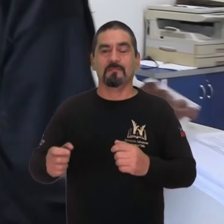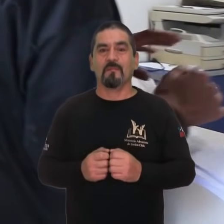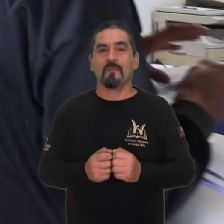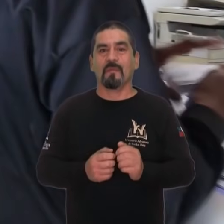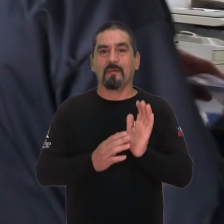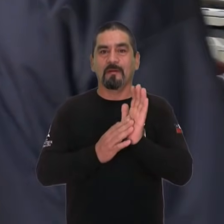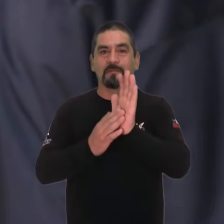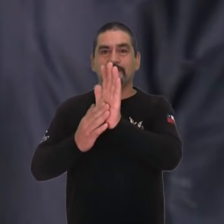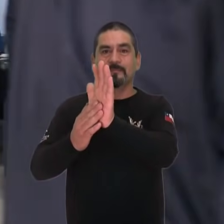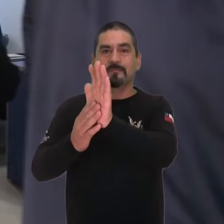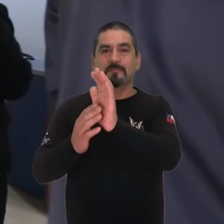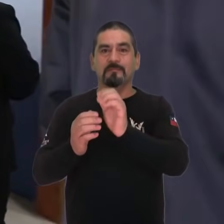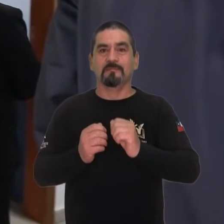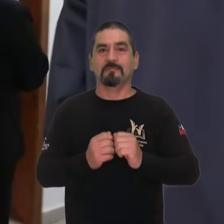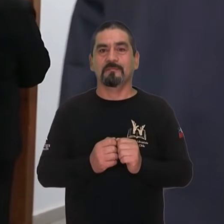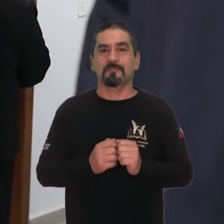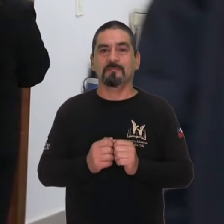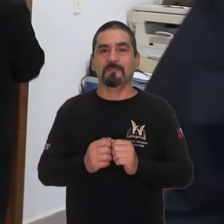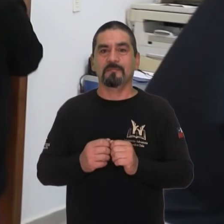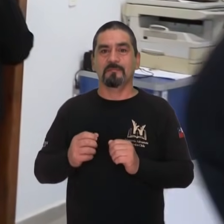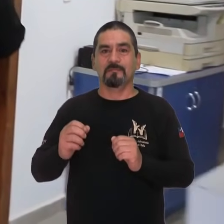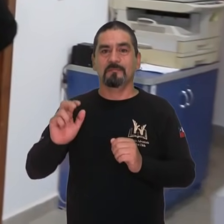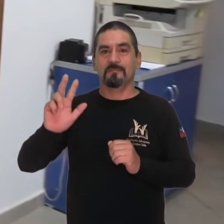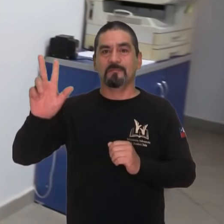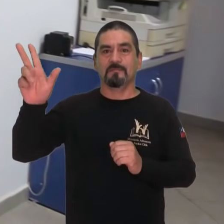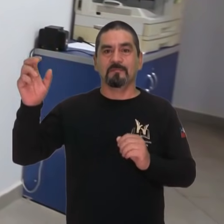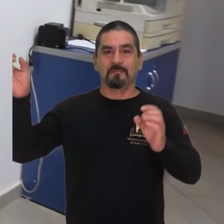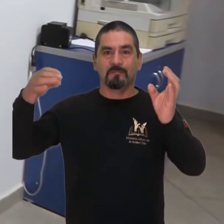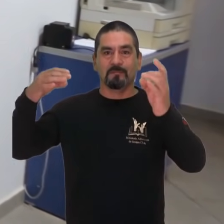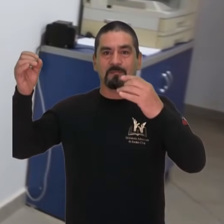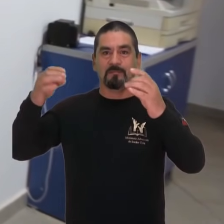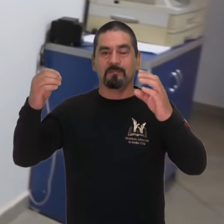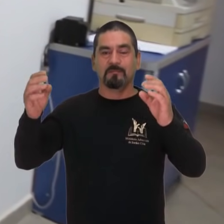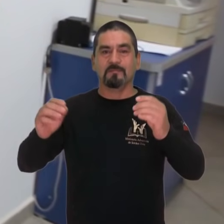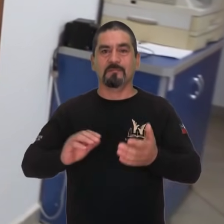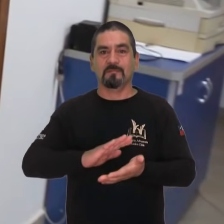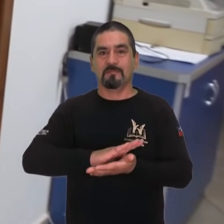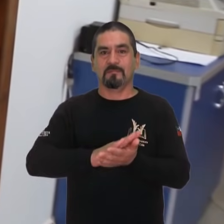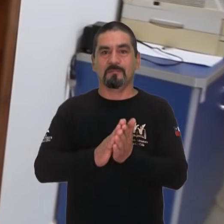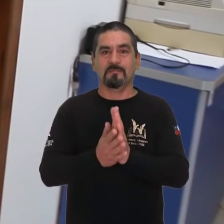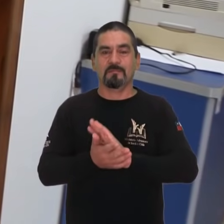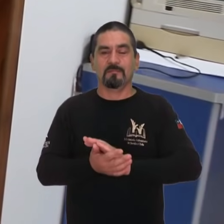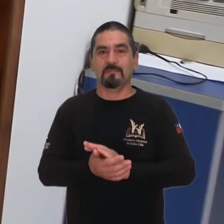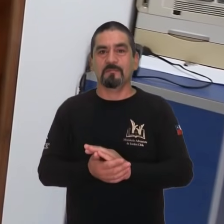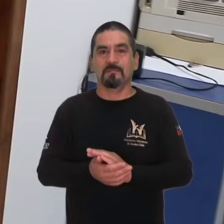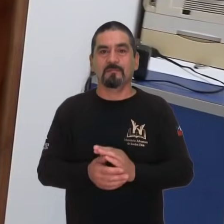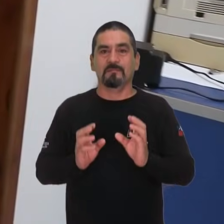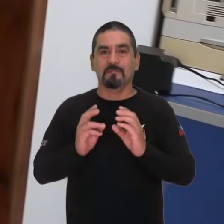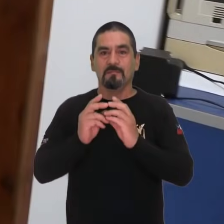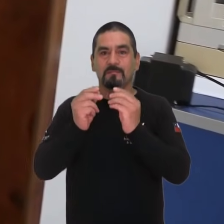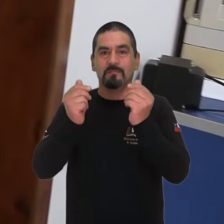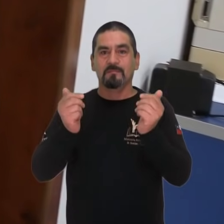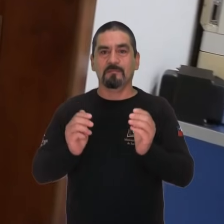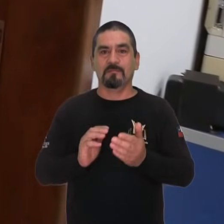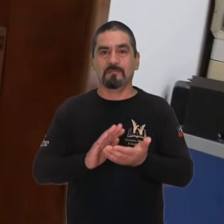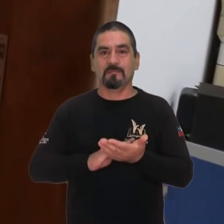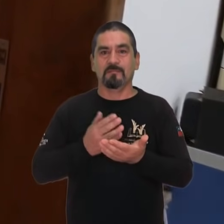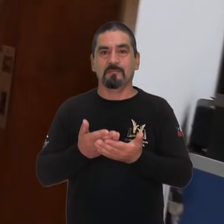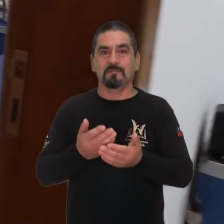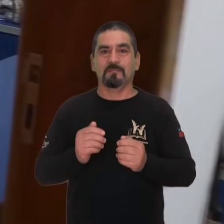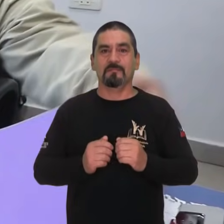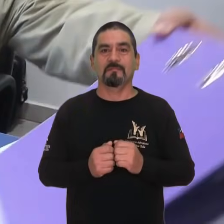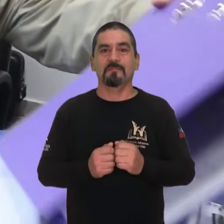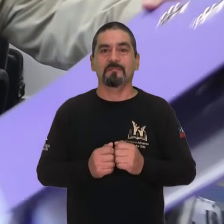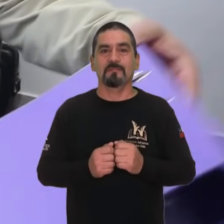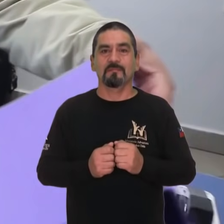Así testificamos que Dios nos ha bendecido de forma amplia, en lo material, espiritual y también en la